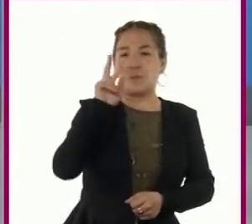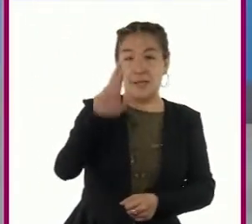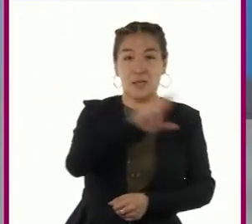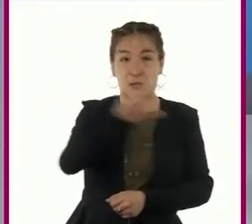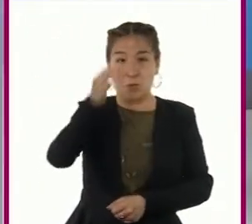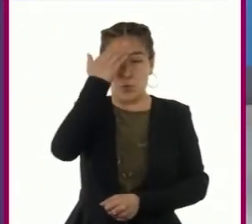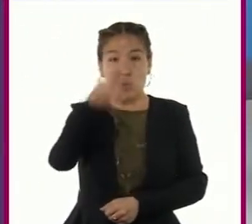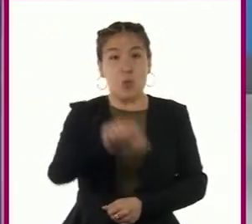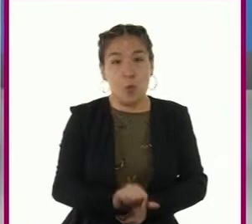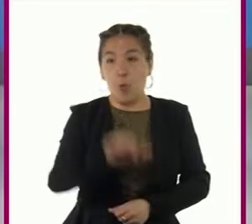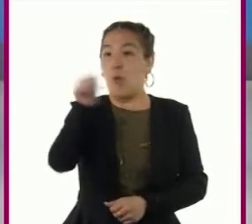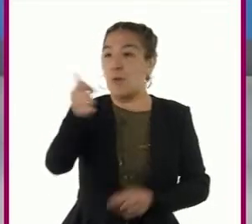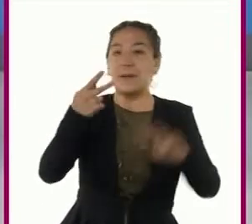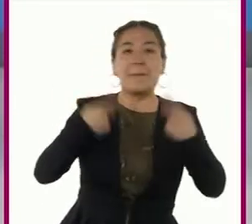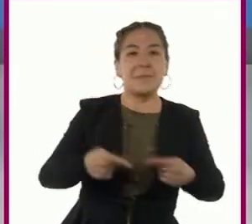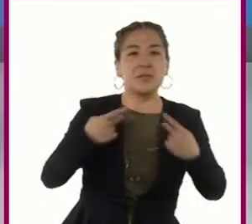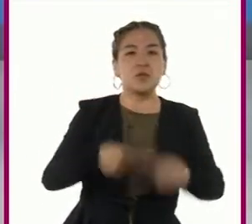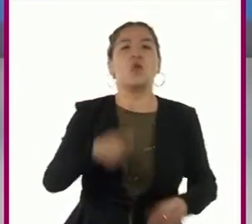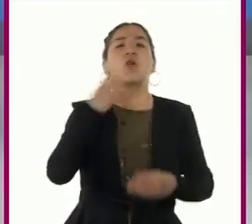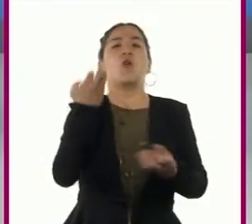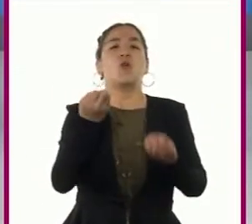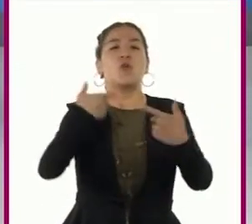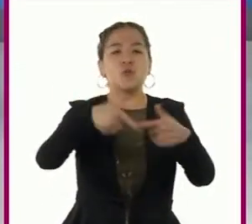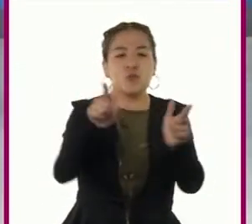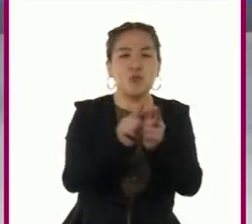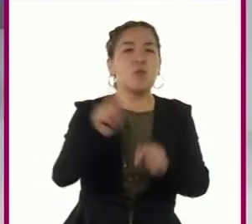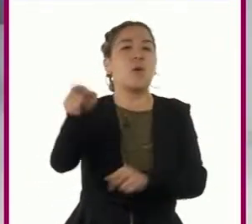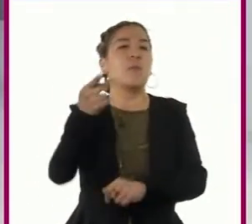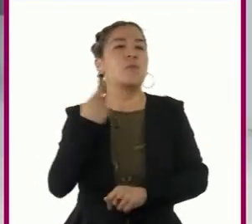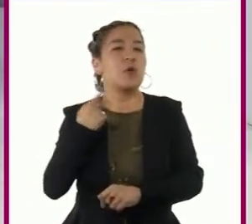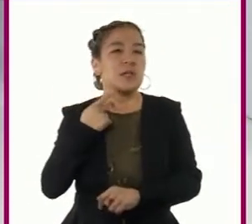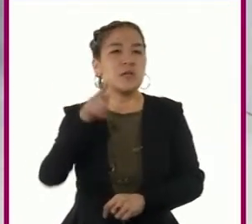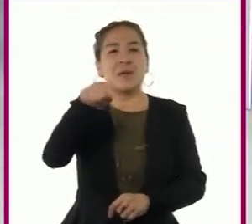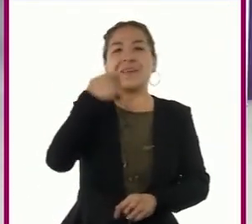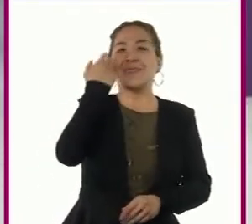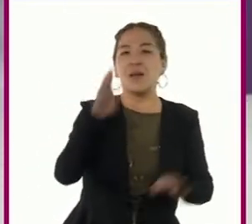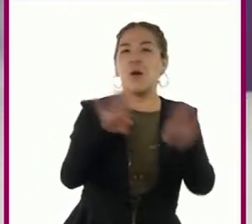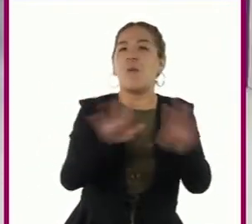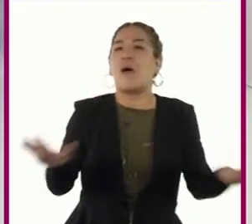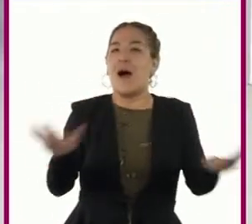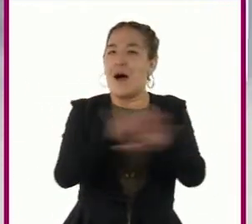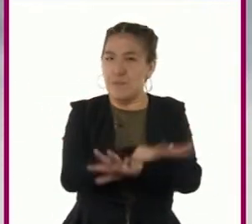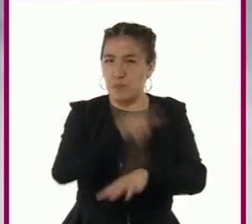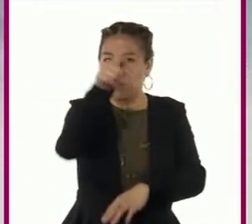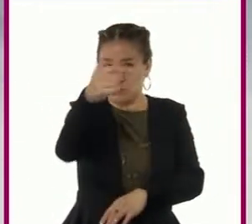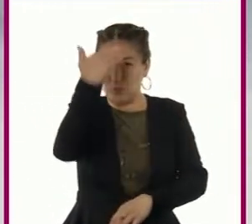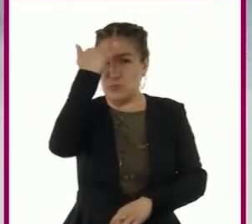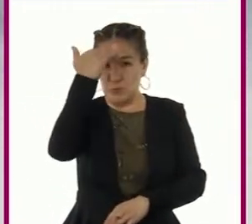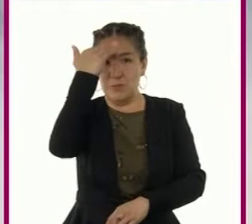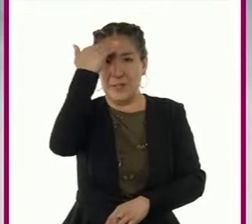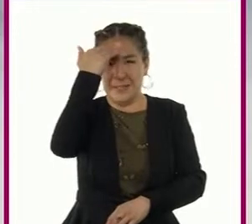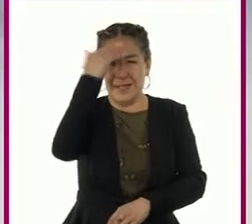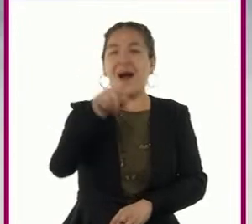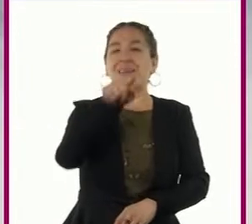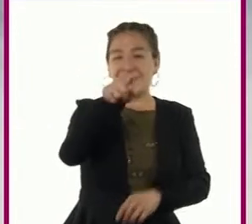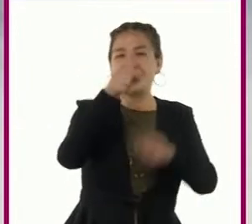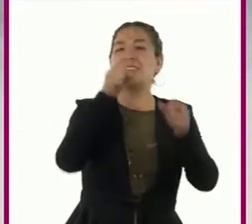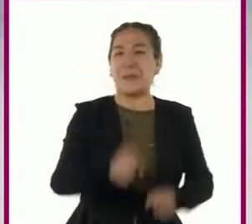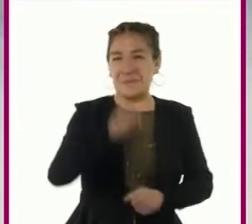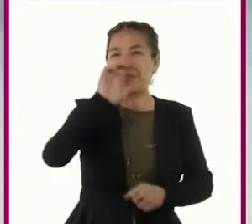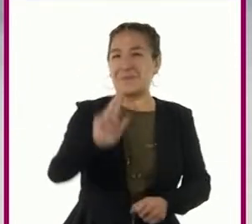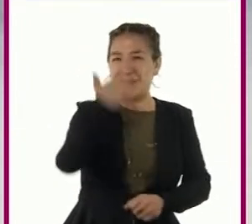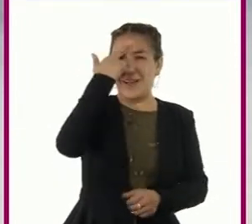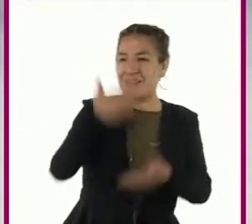a otras u otros integrantes o militantes de partidos políticos? De seguro se acuerdan de